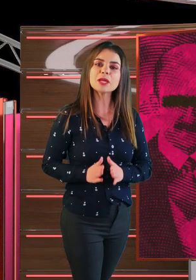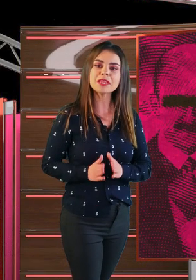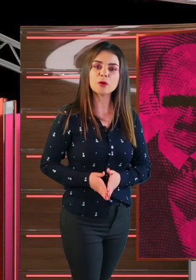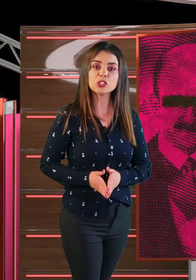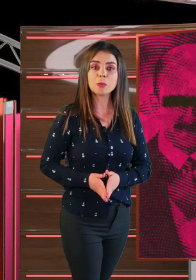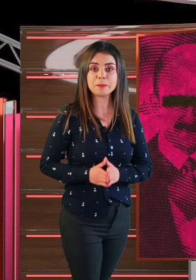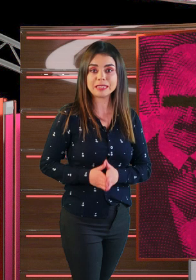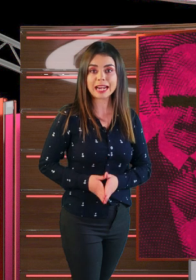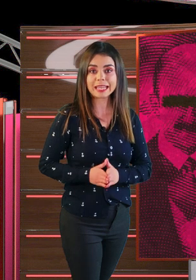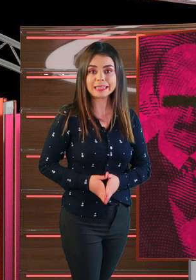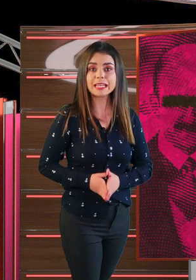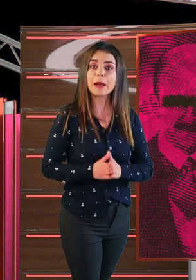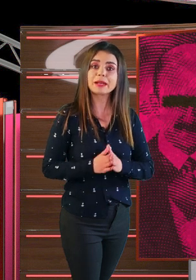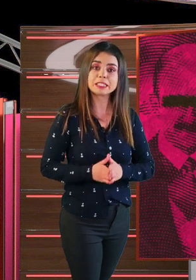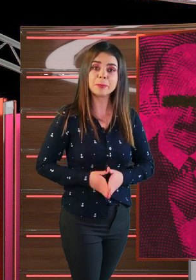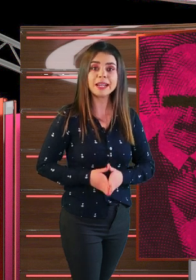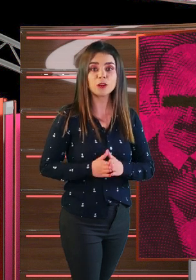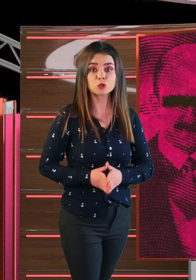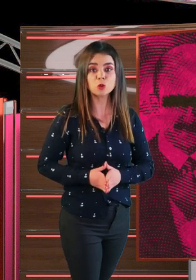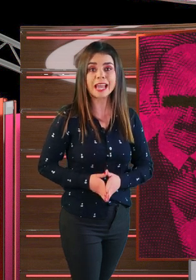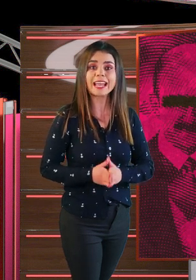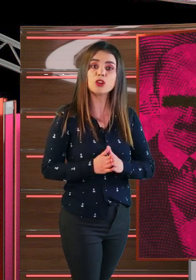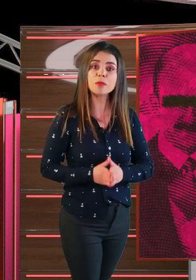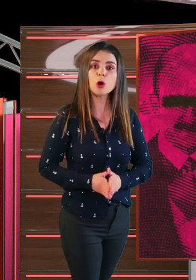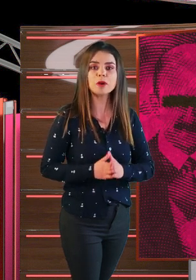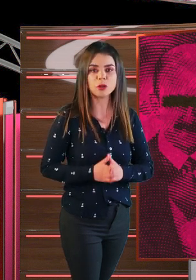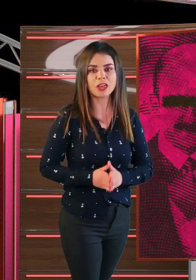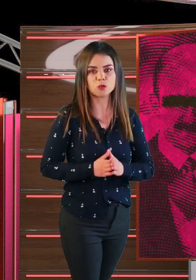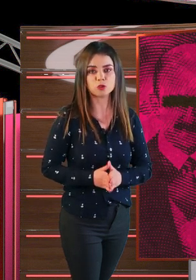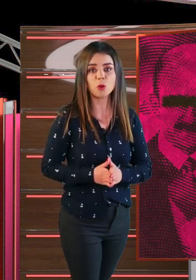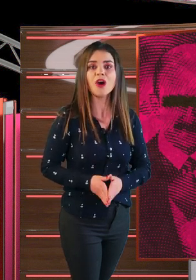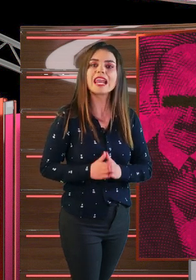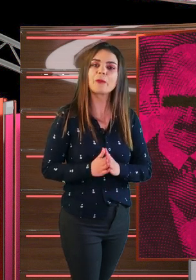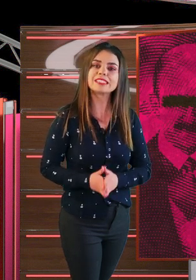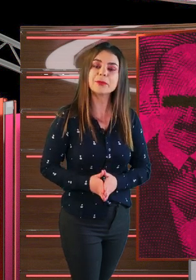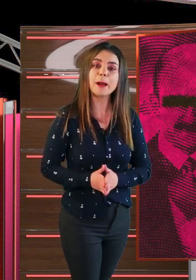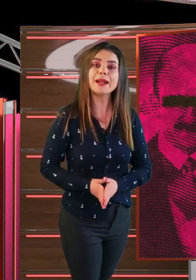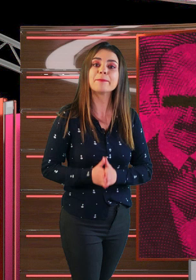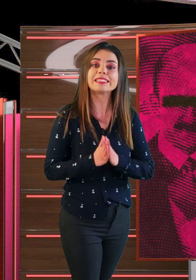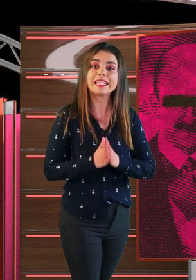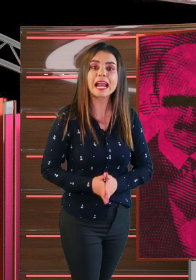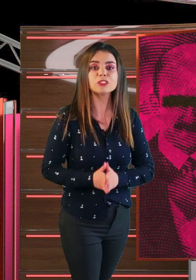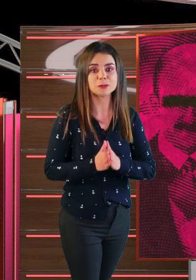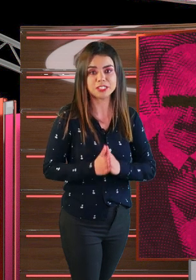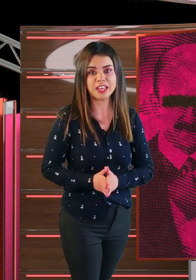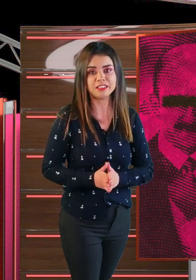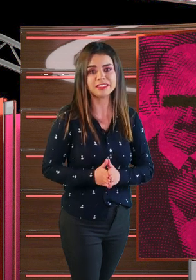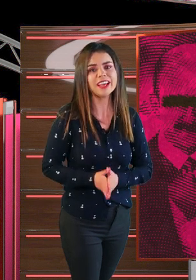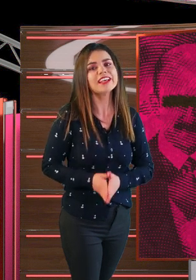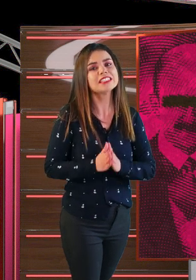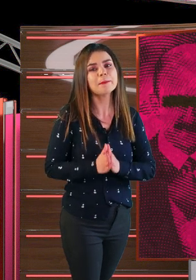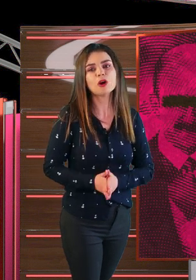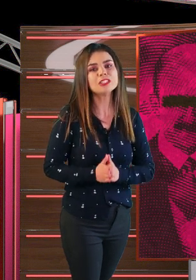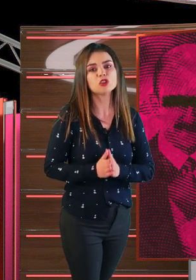Andrés Manuel también aprovechó para invitar a la gente a participar en la consulta el domingo 1 de agosto, la cual servirá para investigar a los